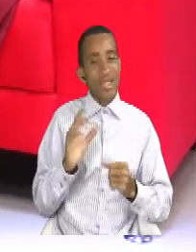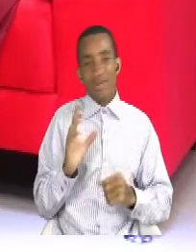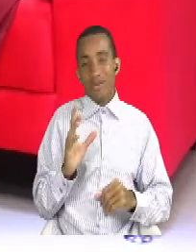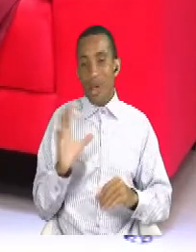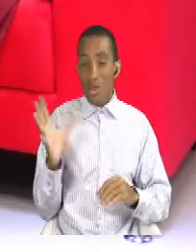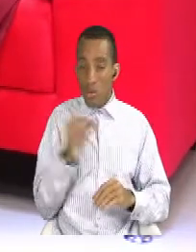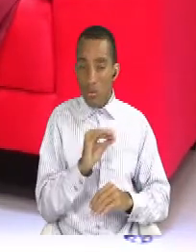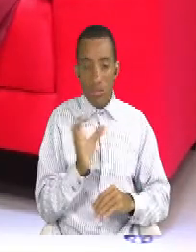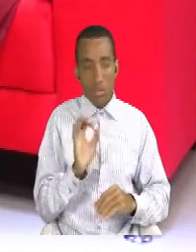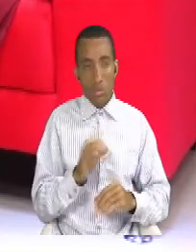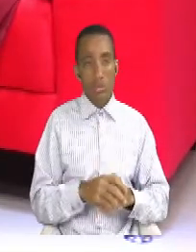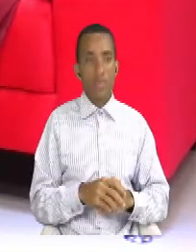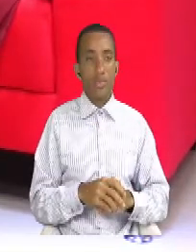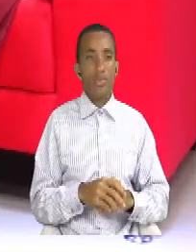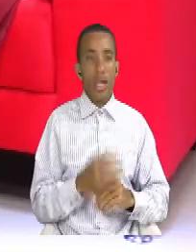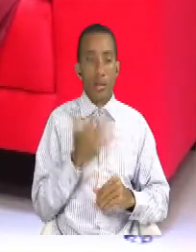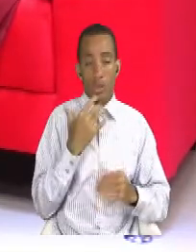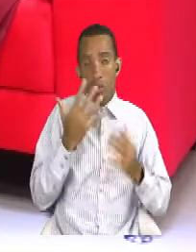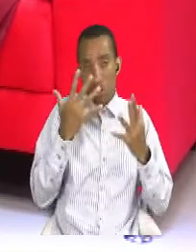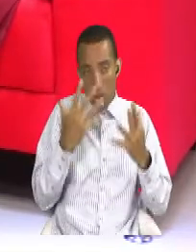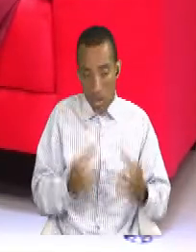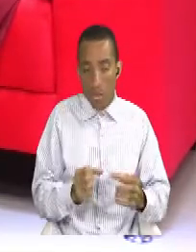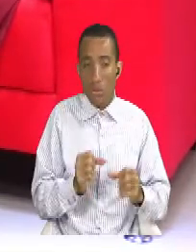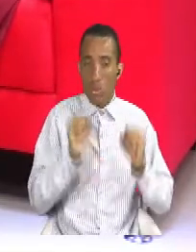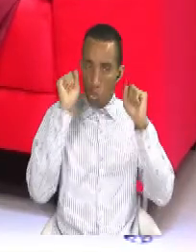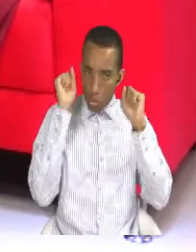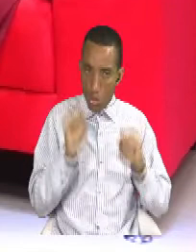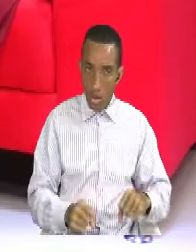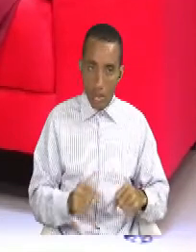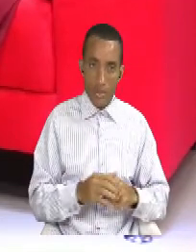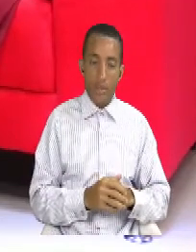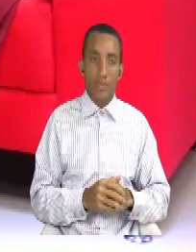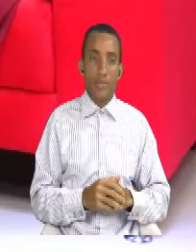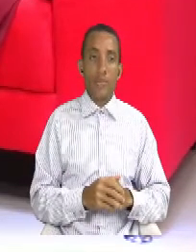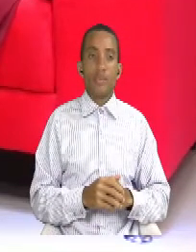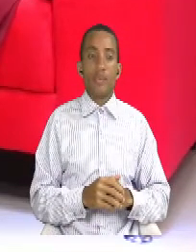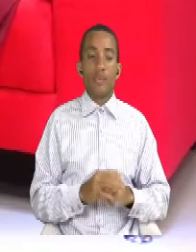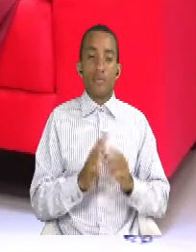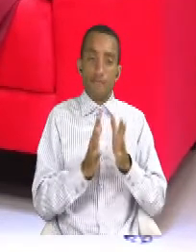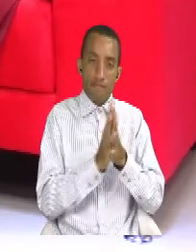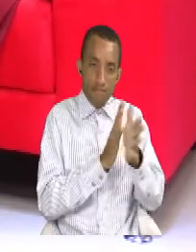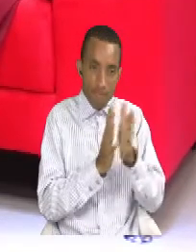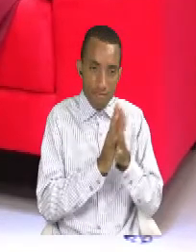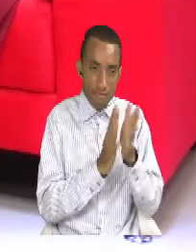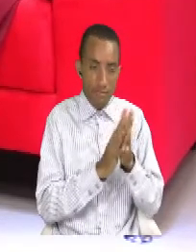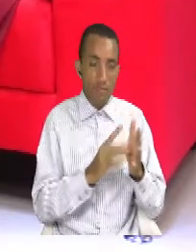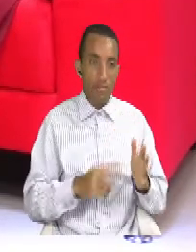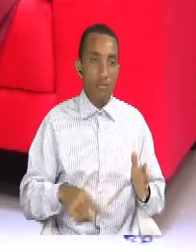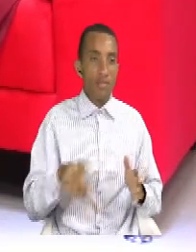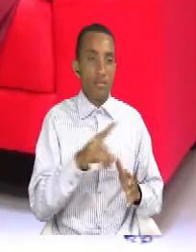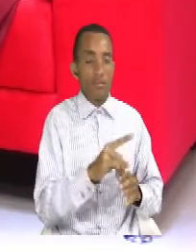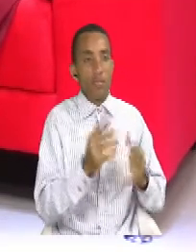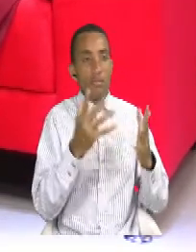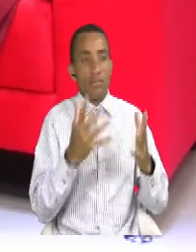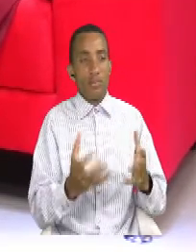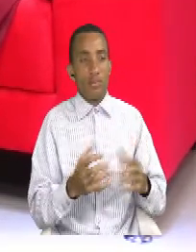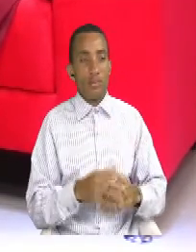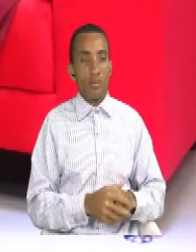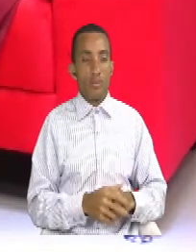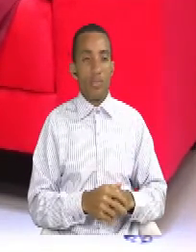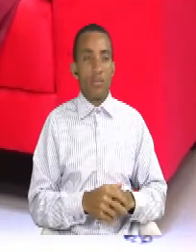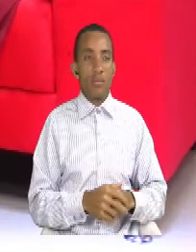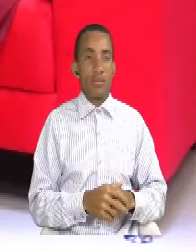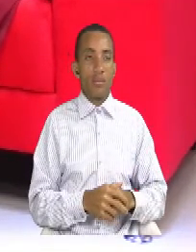pero obviamente cuando uno quiere puede. Y este es el mensaje que queremos traer hoy, que haya